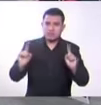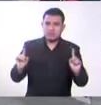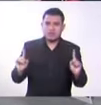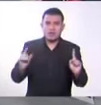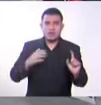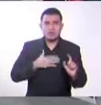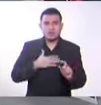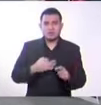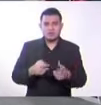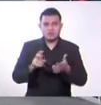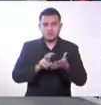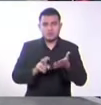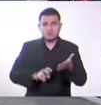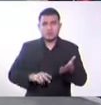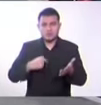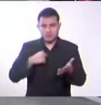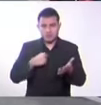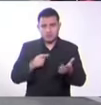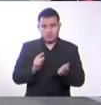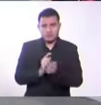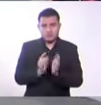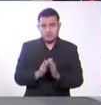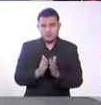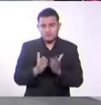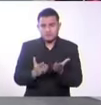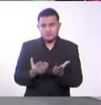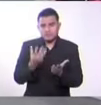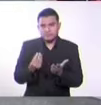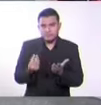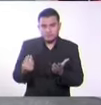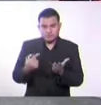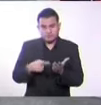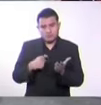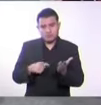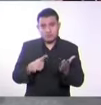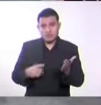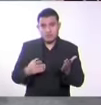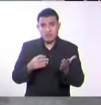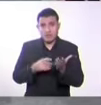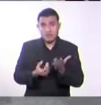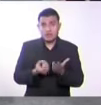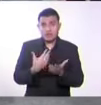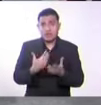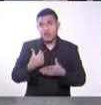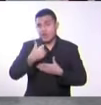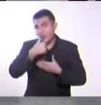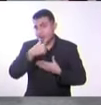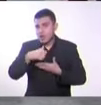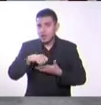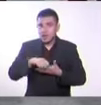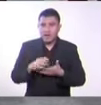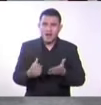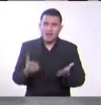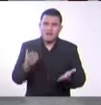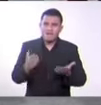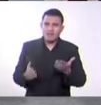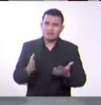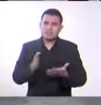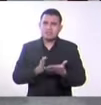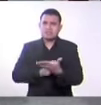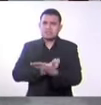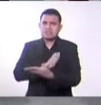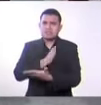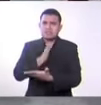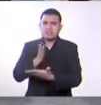bastante. También encontré una revista. Ah, mira. En esta revista nos decía de que las cartas, a veces para llegar de